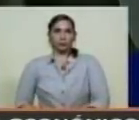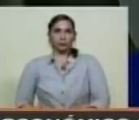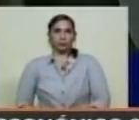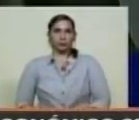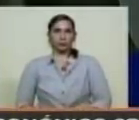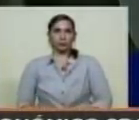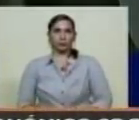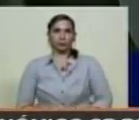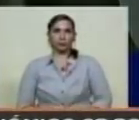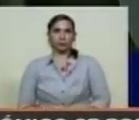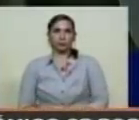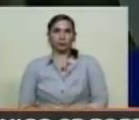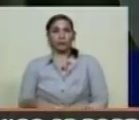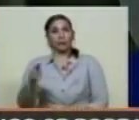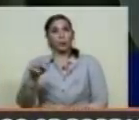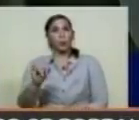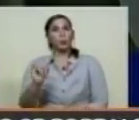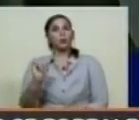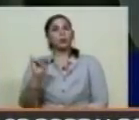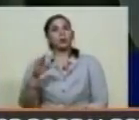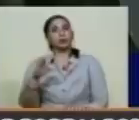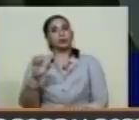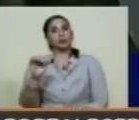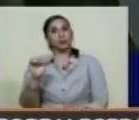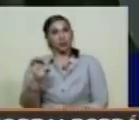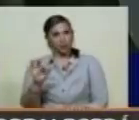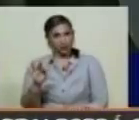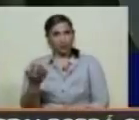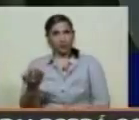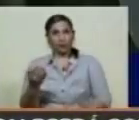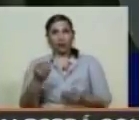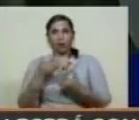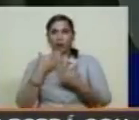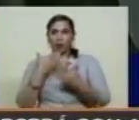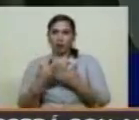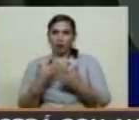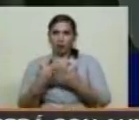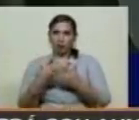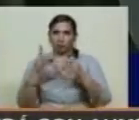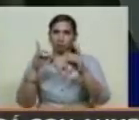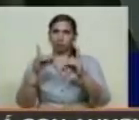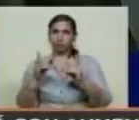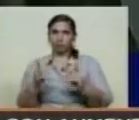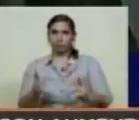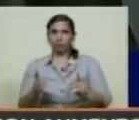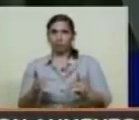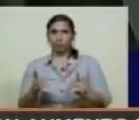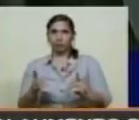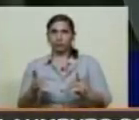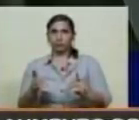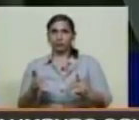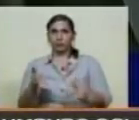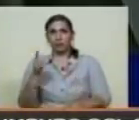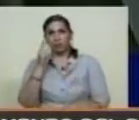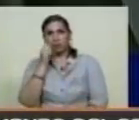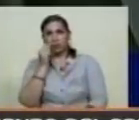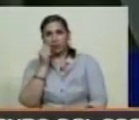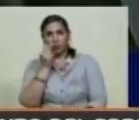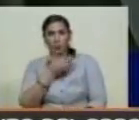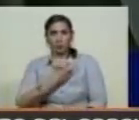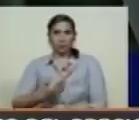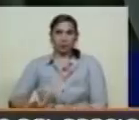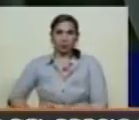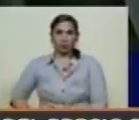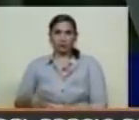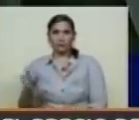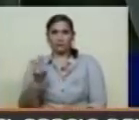como UNICEF, a agradecer esta decisión del señor Presidente de la Nación y de su gabinete y en usted,